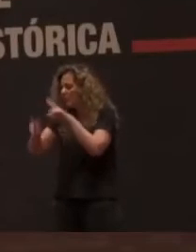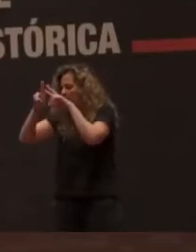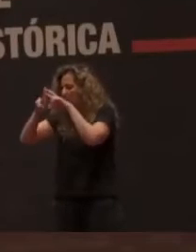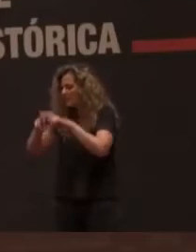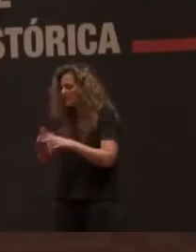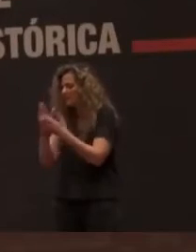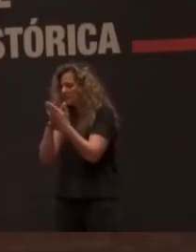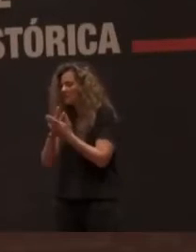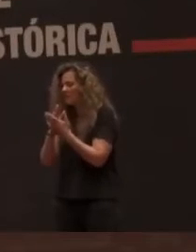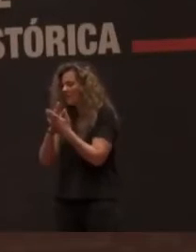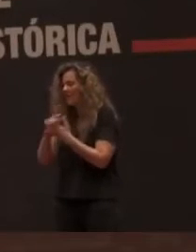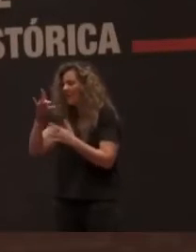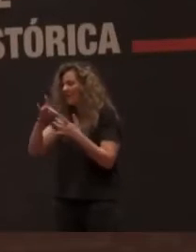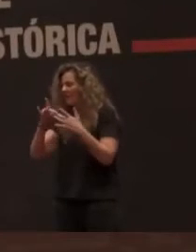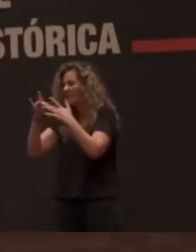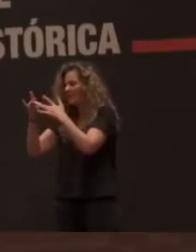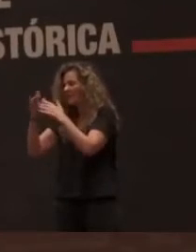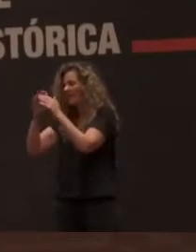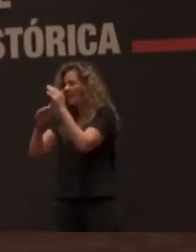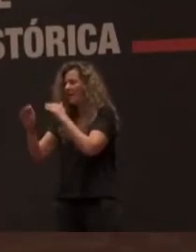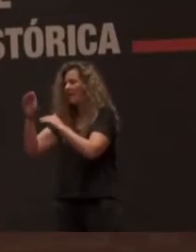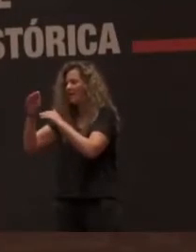medias, las dos de